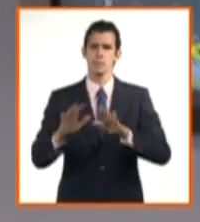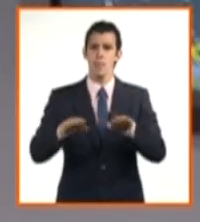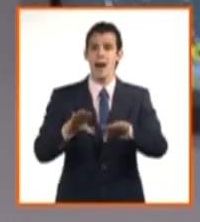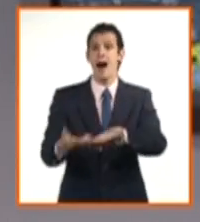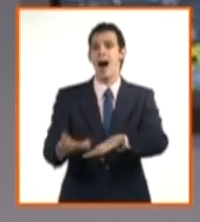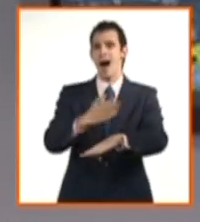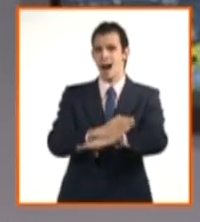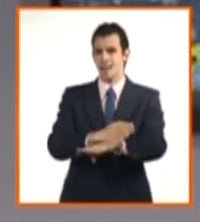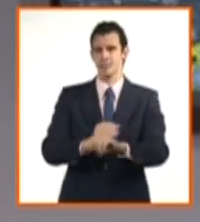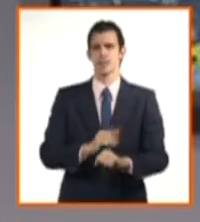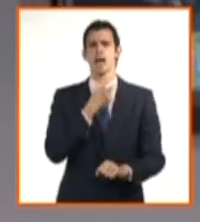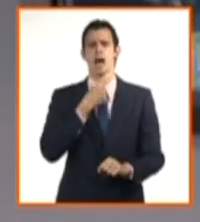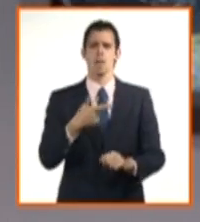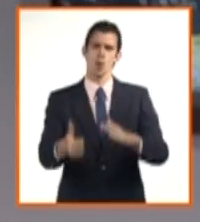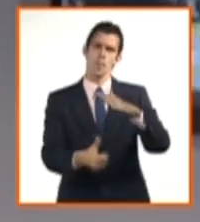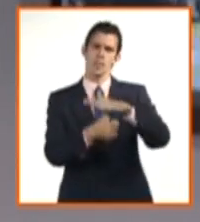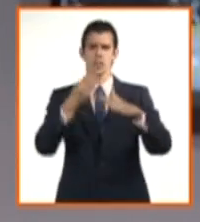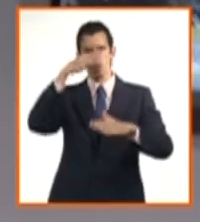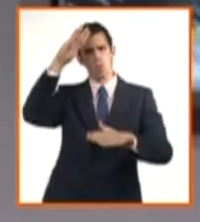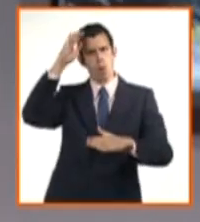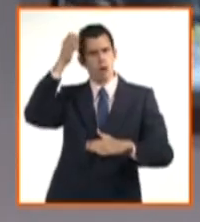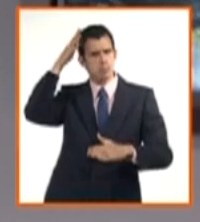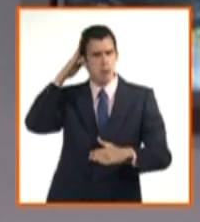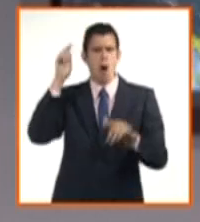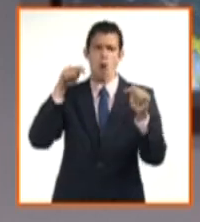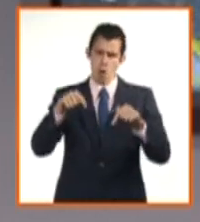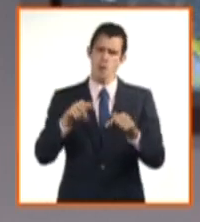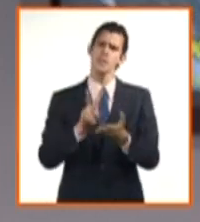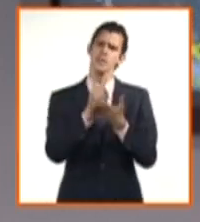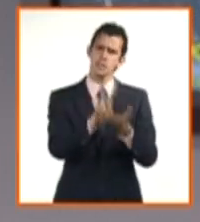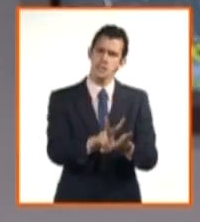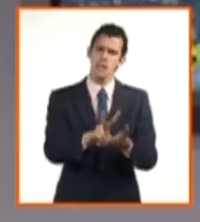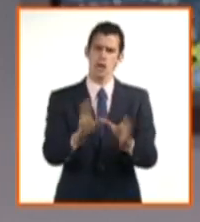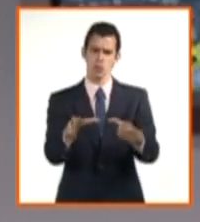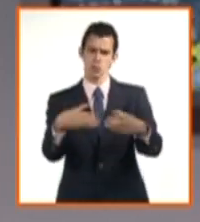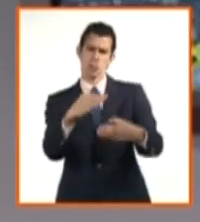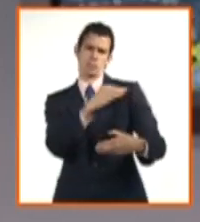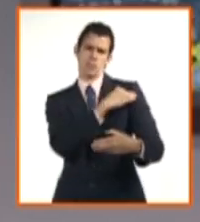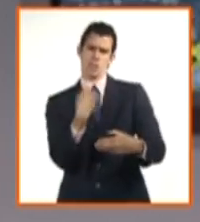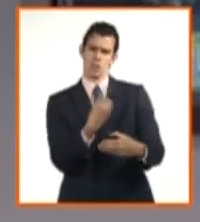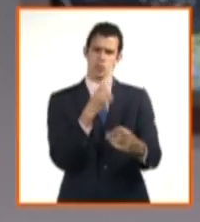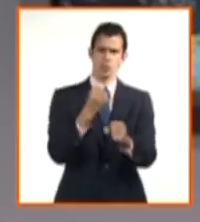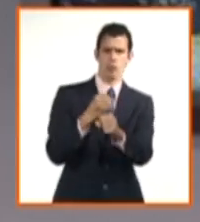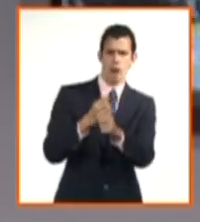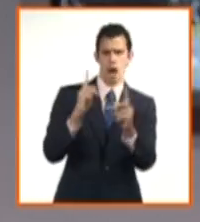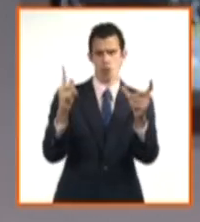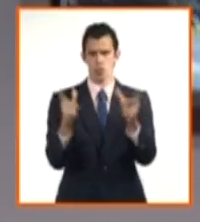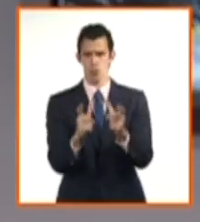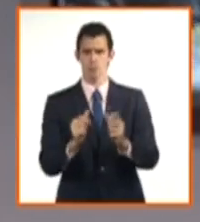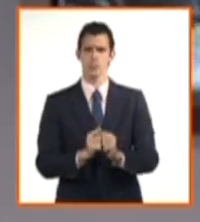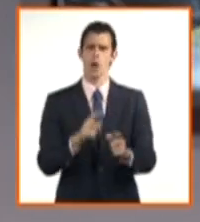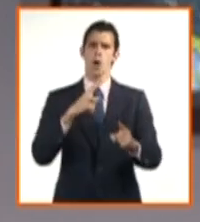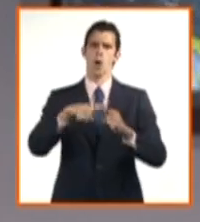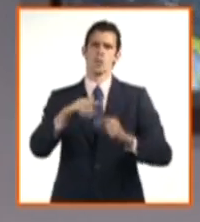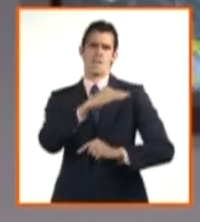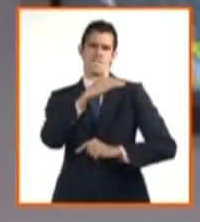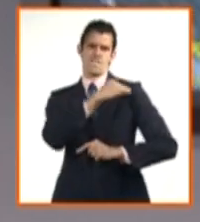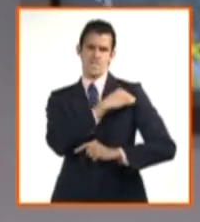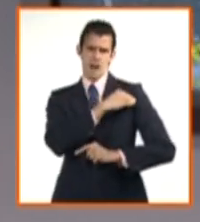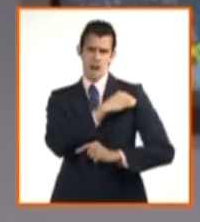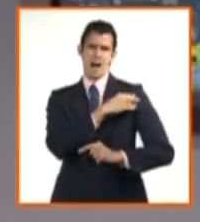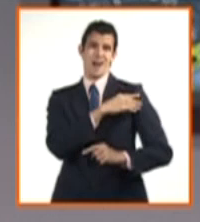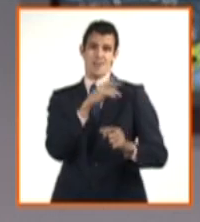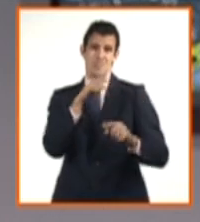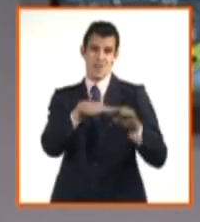el presidente a la república del primer ministro el ministro de las farc y otros decisores y una de las puntualizaciones que hacían los jefes